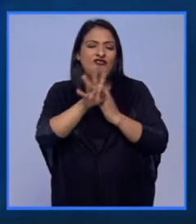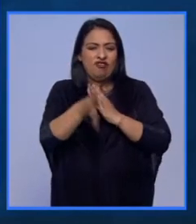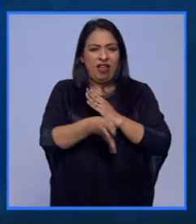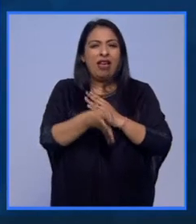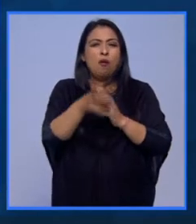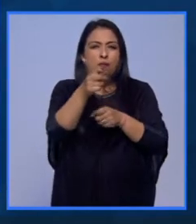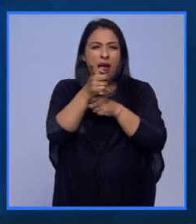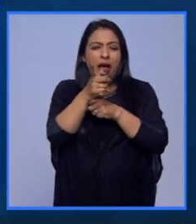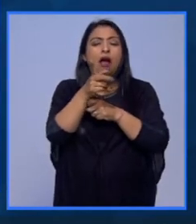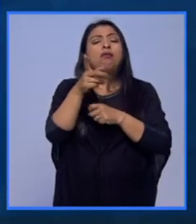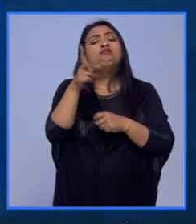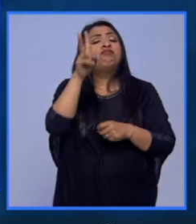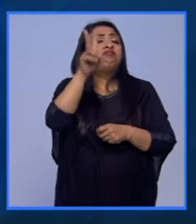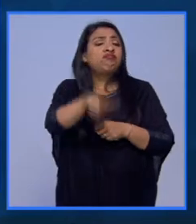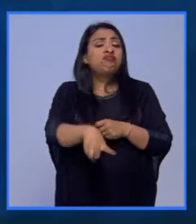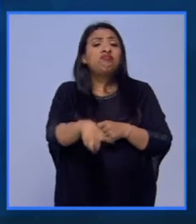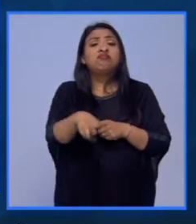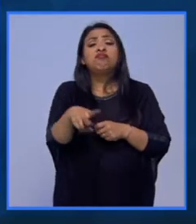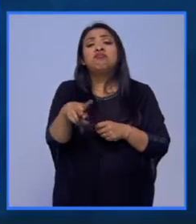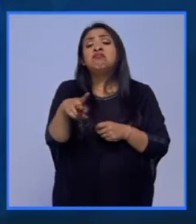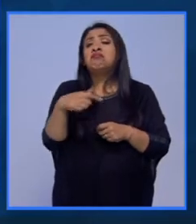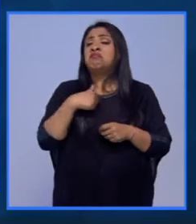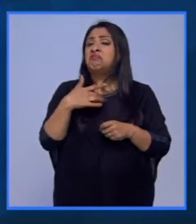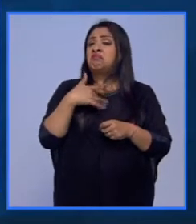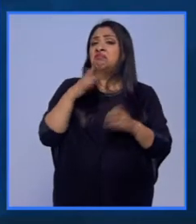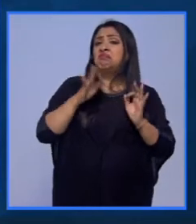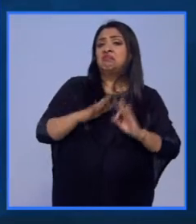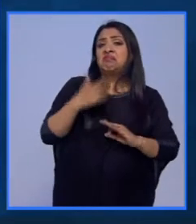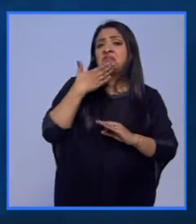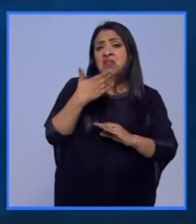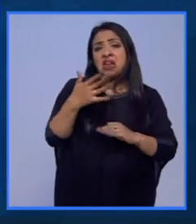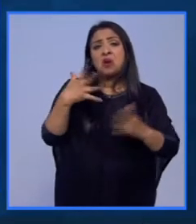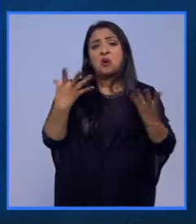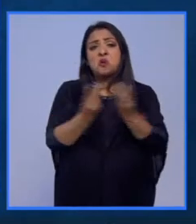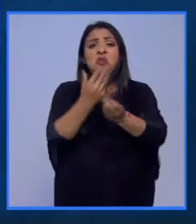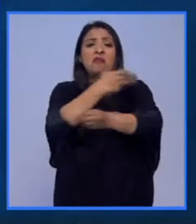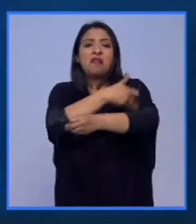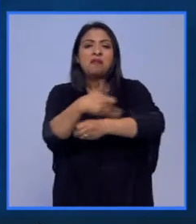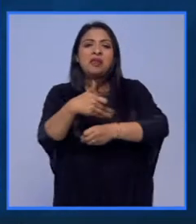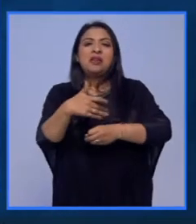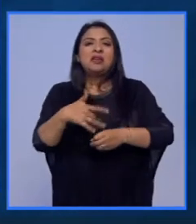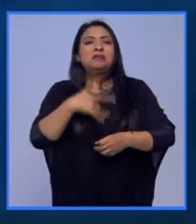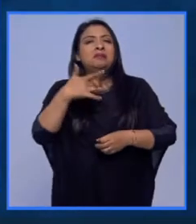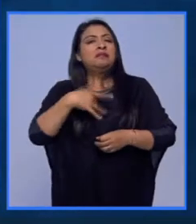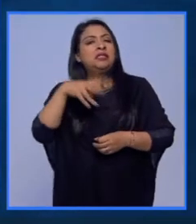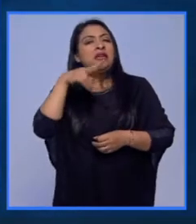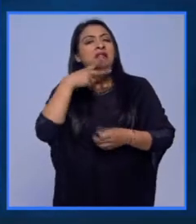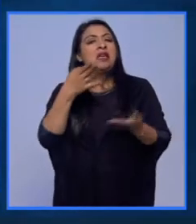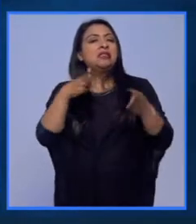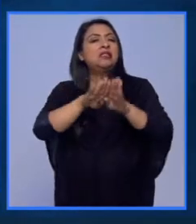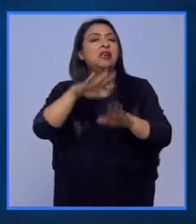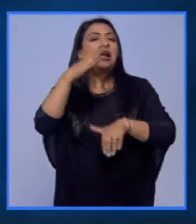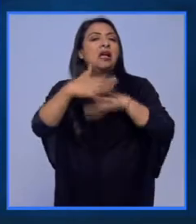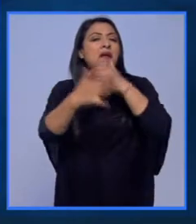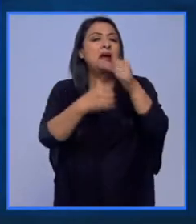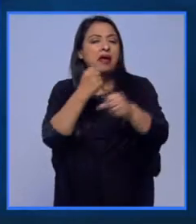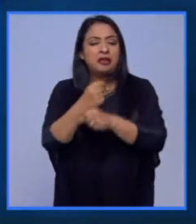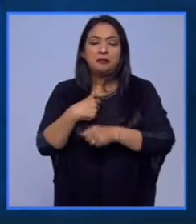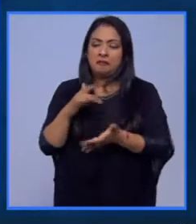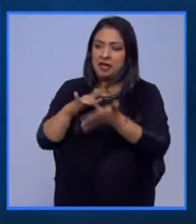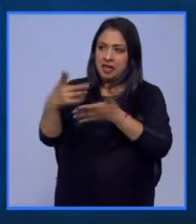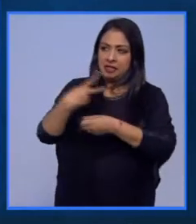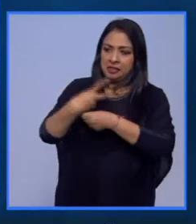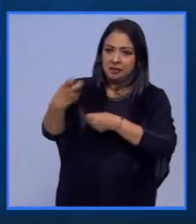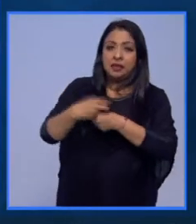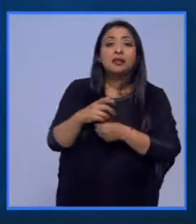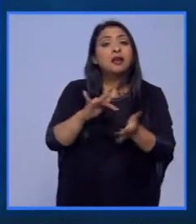es una ocasión para pasarla muy bien en familia y con este espíritu navideño de cierre de año. Ricardo, gracias por esta